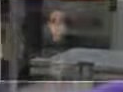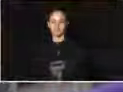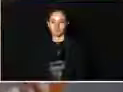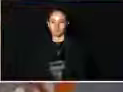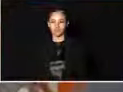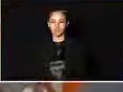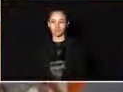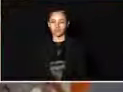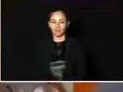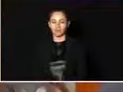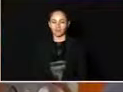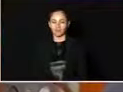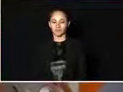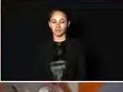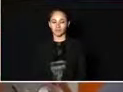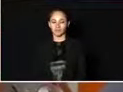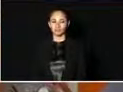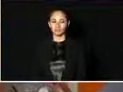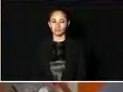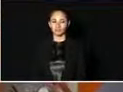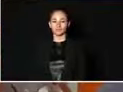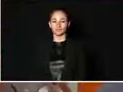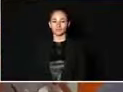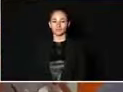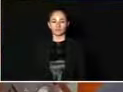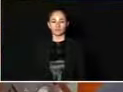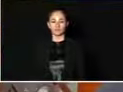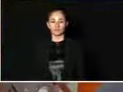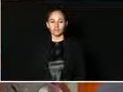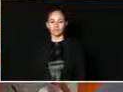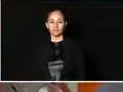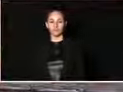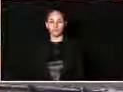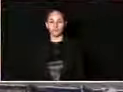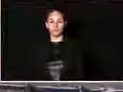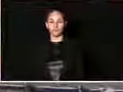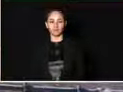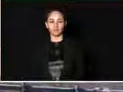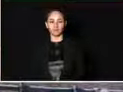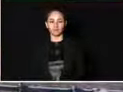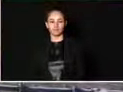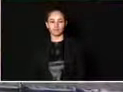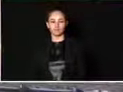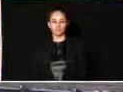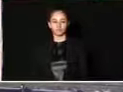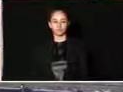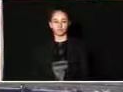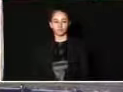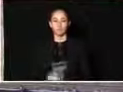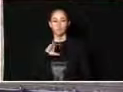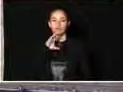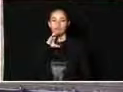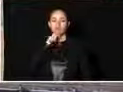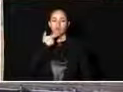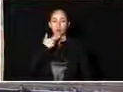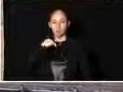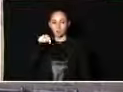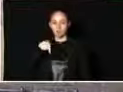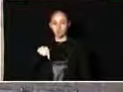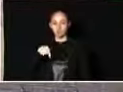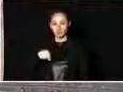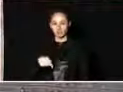el saneamiento del Fondo Mixto del Consejo Nacional de Ciencia y Tecnología, CONACYT, Gobierno del Estado de Chihuahua, el